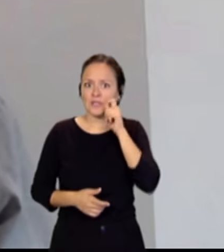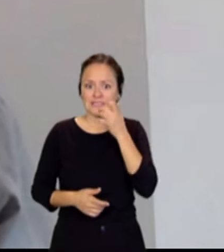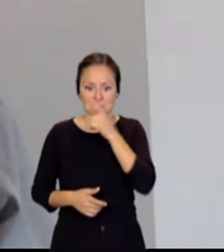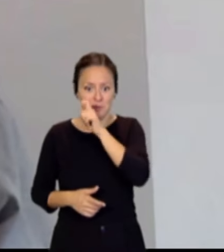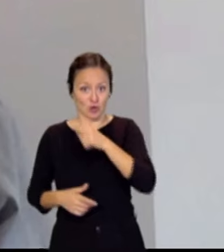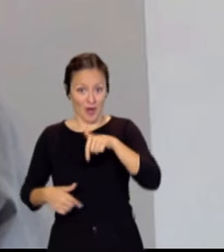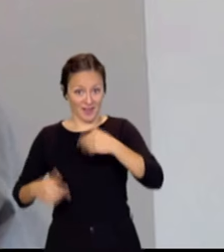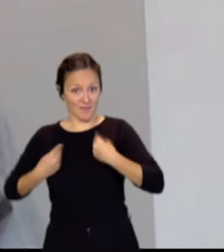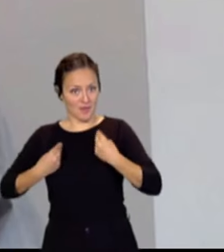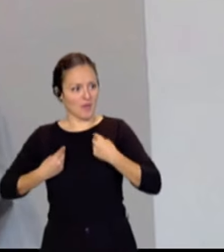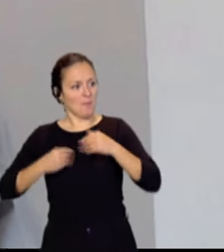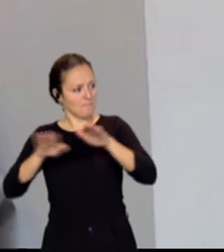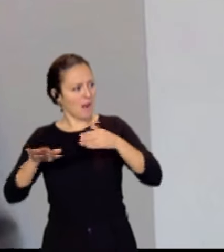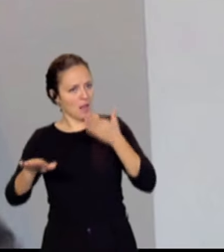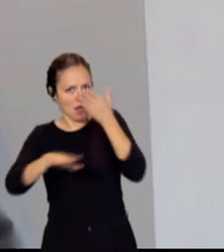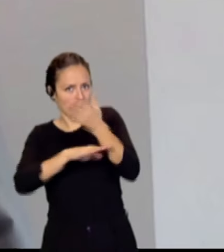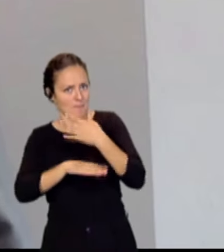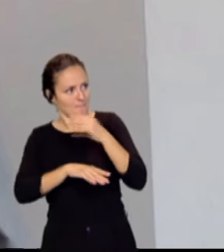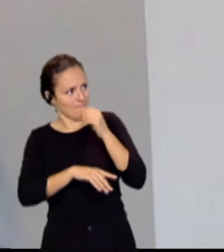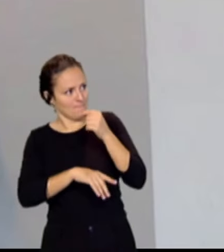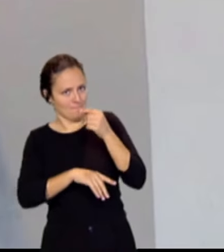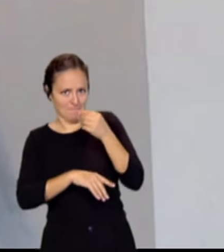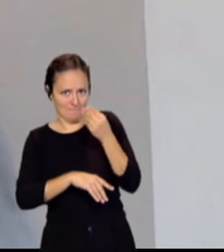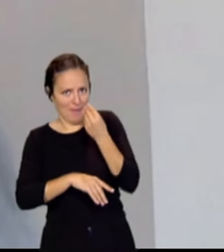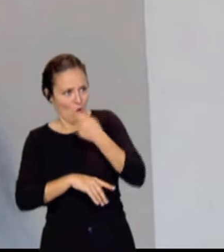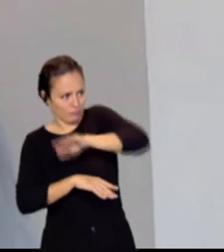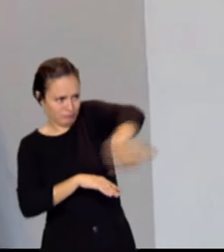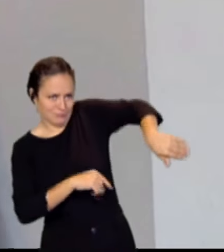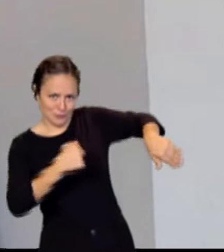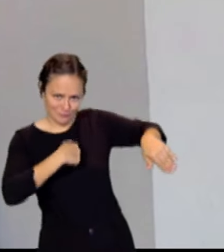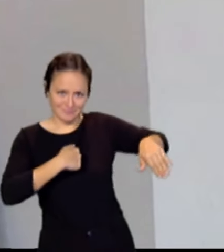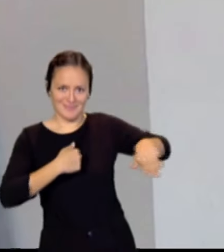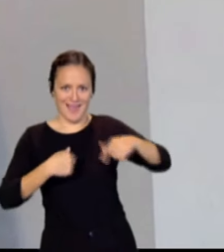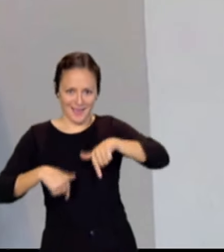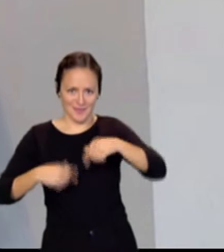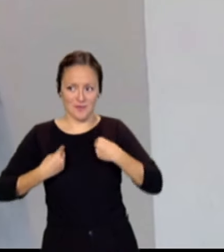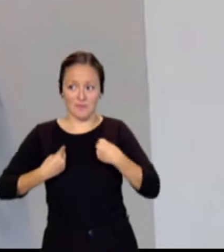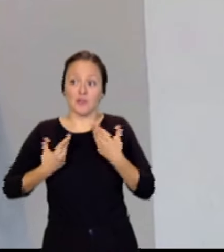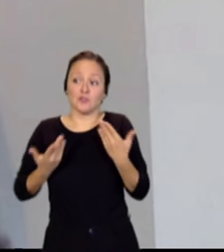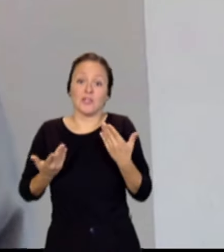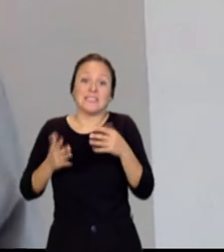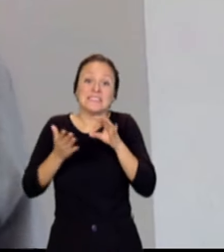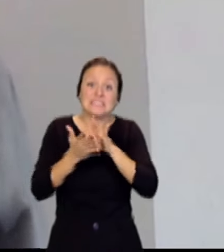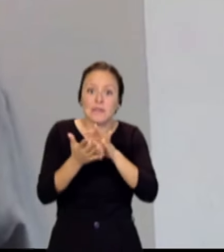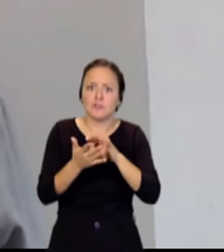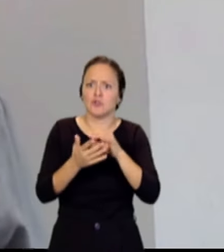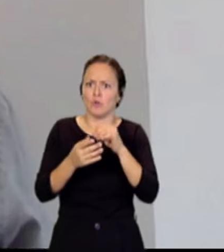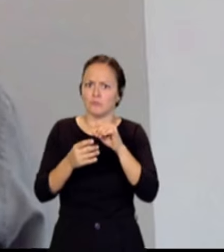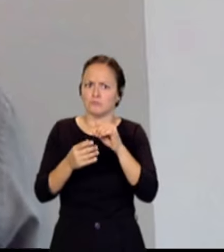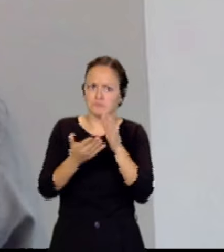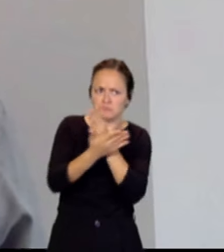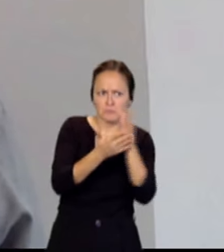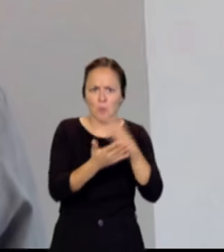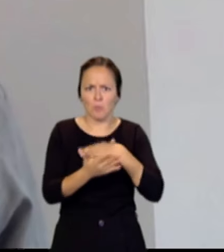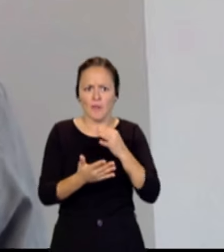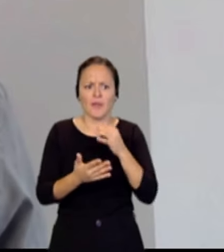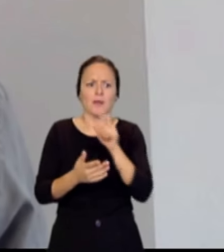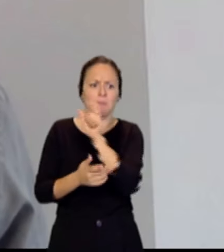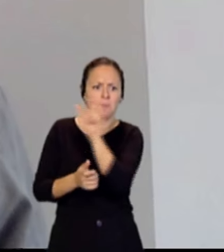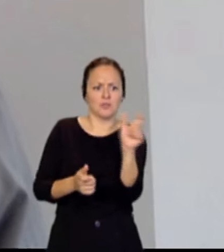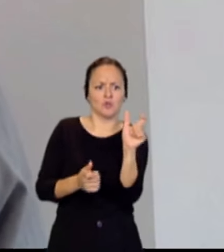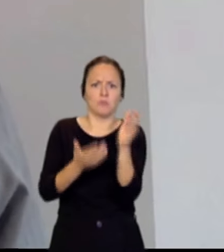dispongan de esas playas eh este tipo de tasas por los servicios ambientales se pueden discriminar de modo que los residentes paguen una cantidad inferior o